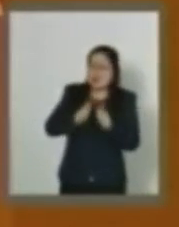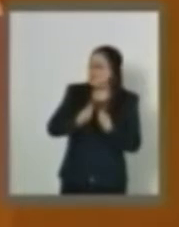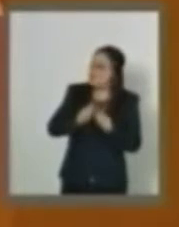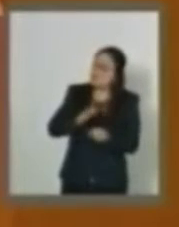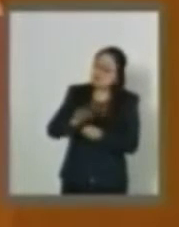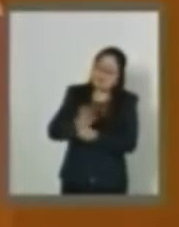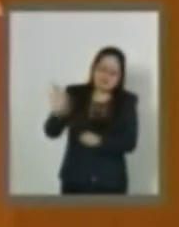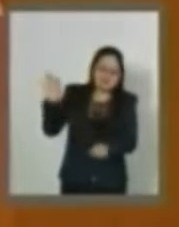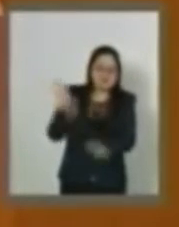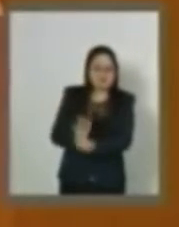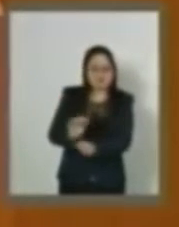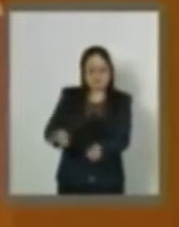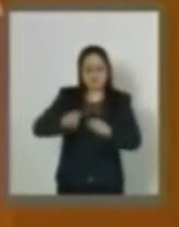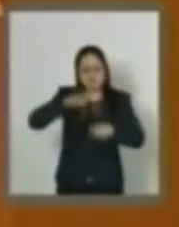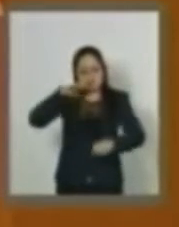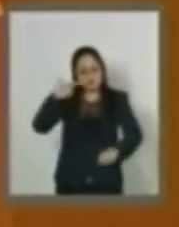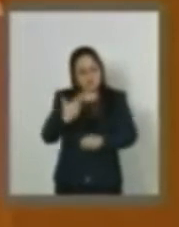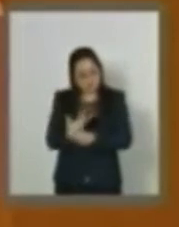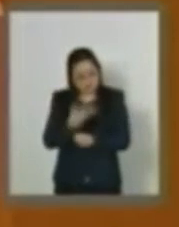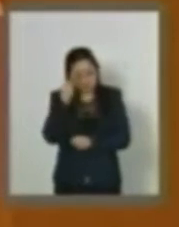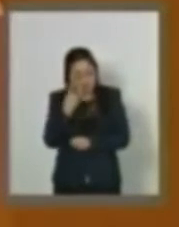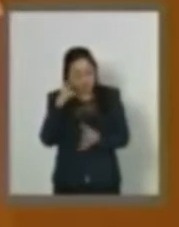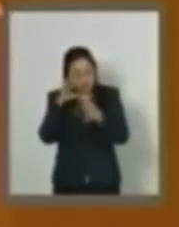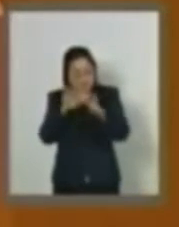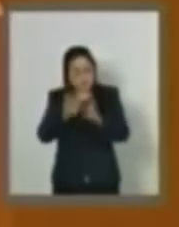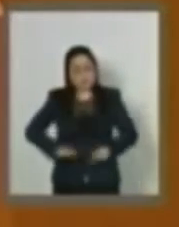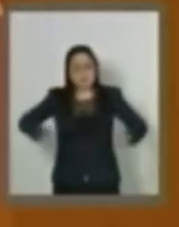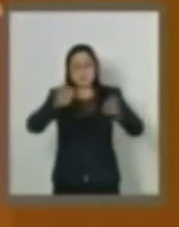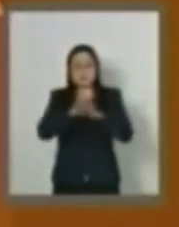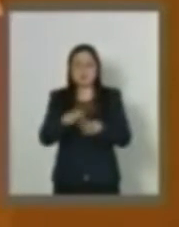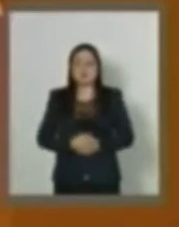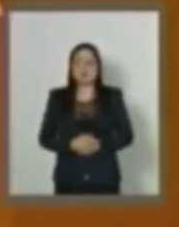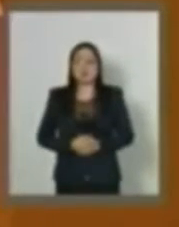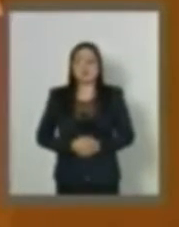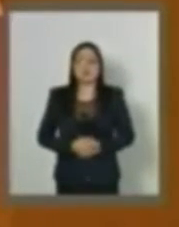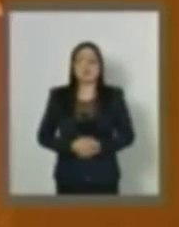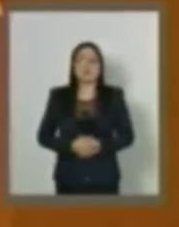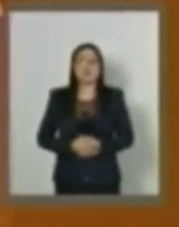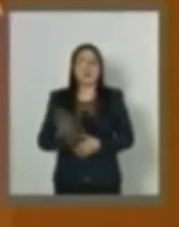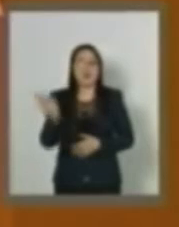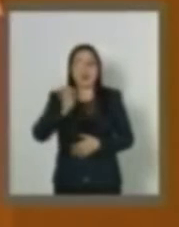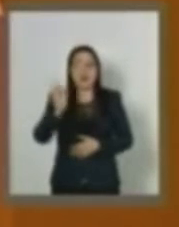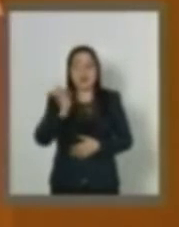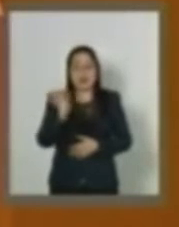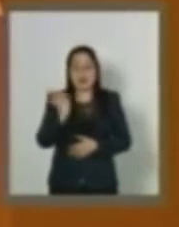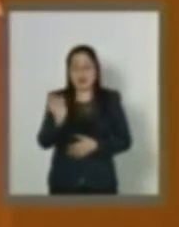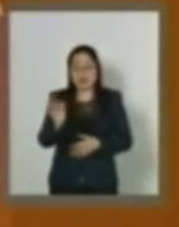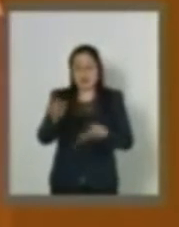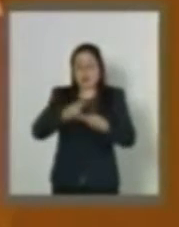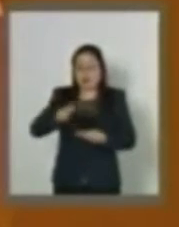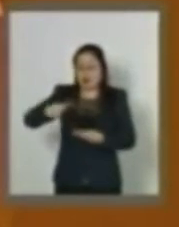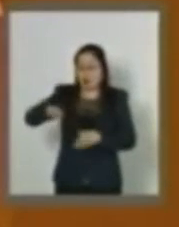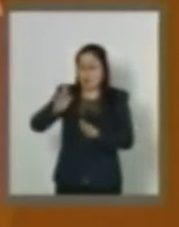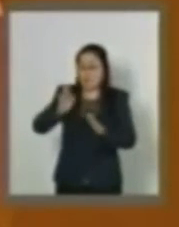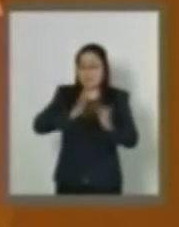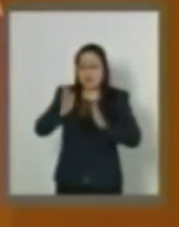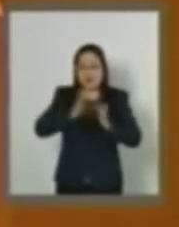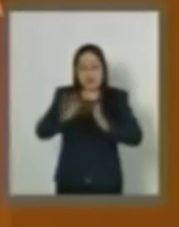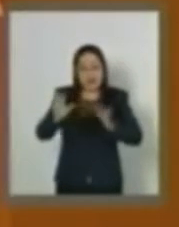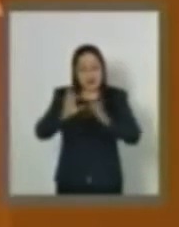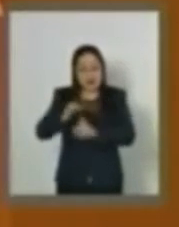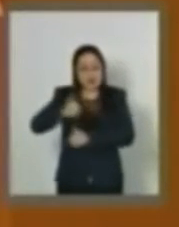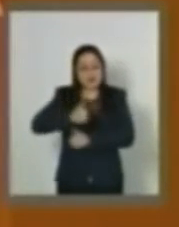hasta algunas horas de la madrugada con los posicionamientos de las diferentes fuerzas políticas. Laida